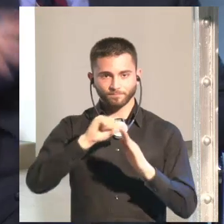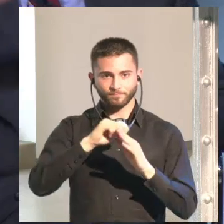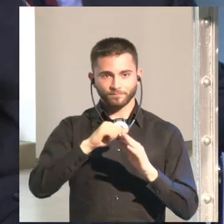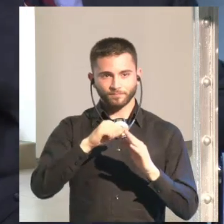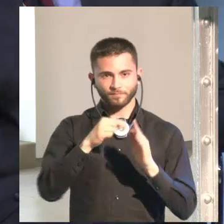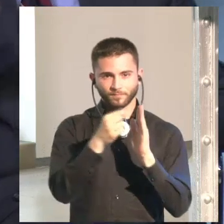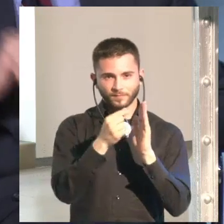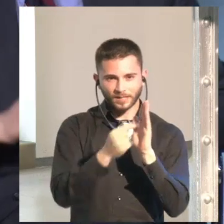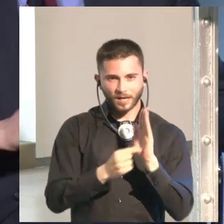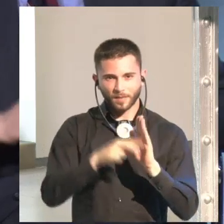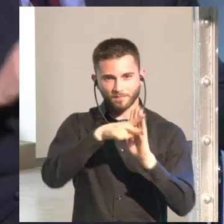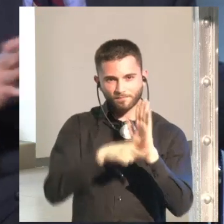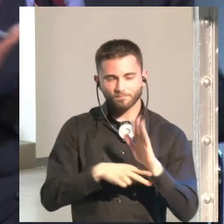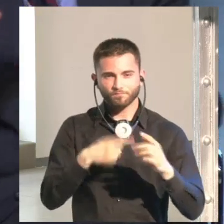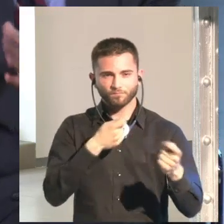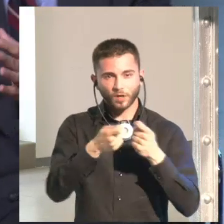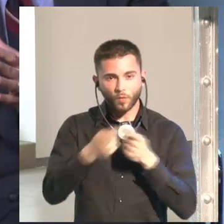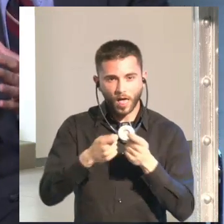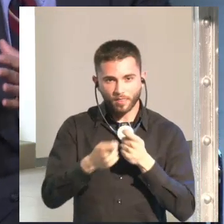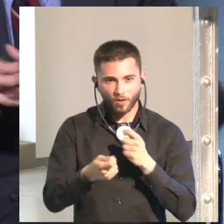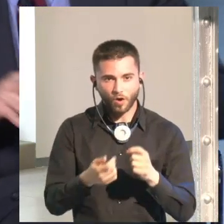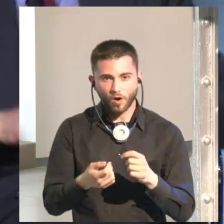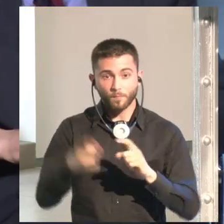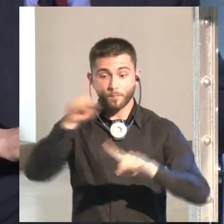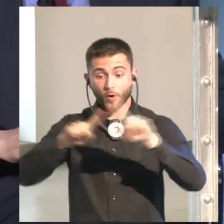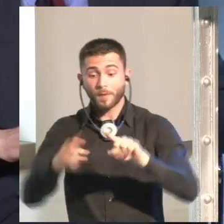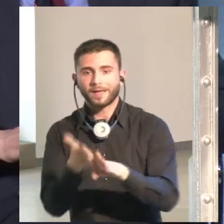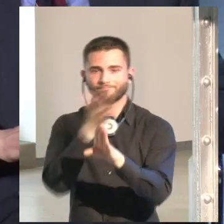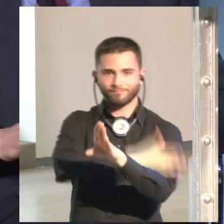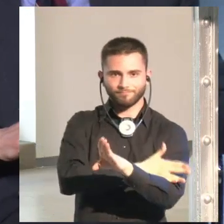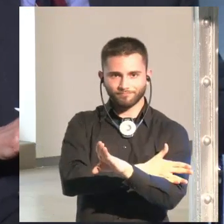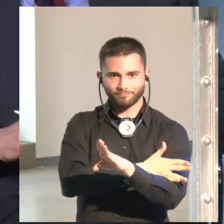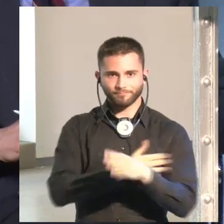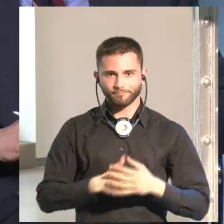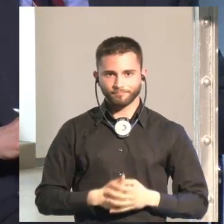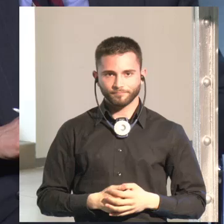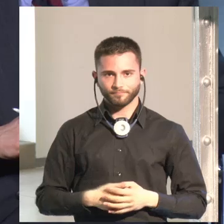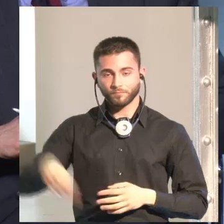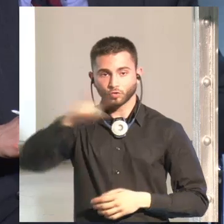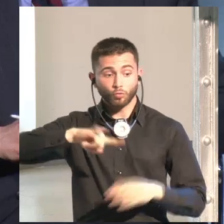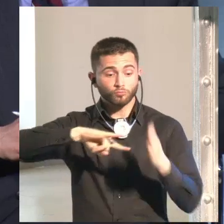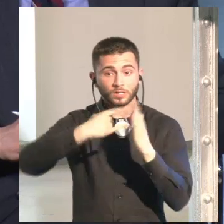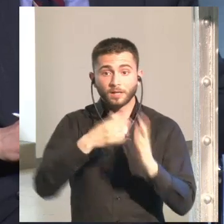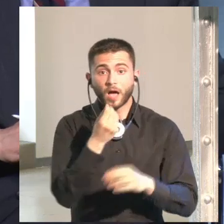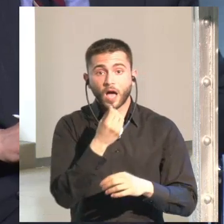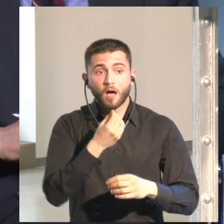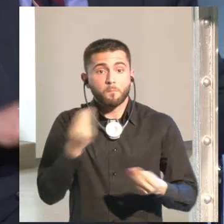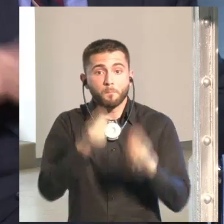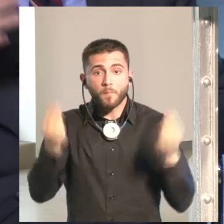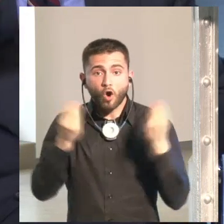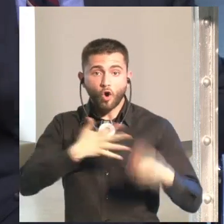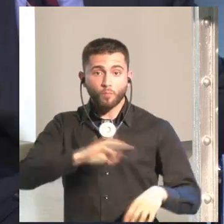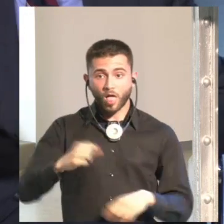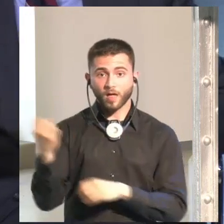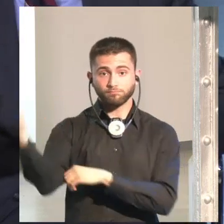en anticipación de ese problema. Así que yo diría, quizá vosotros tenéis un sistema mejor, en cierto modo, mejor que el